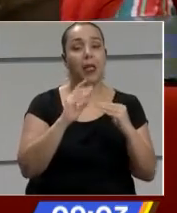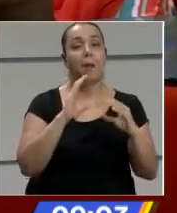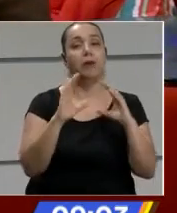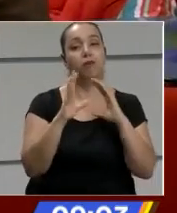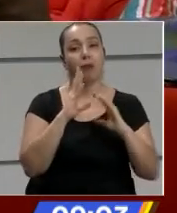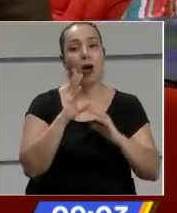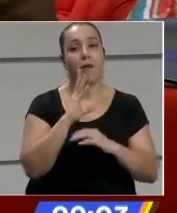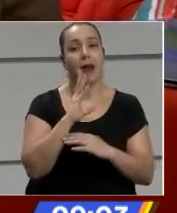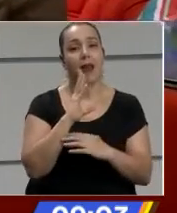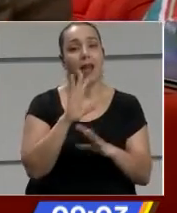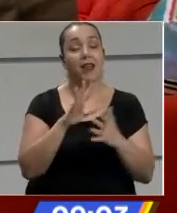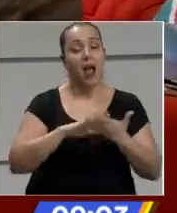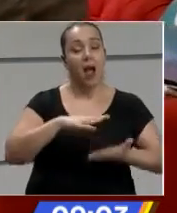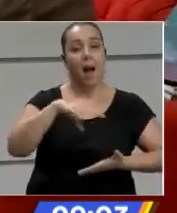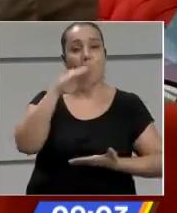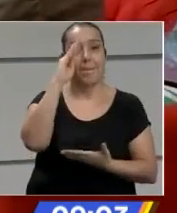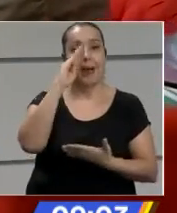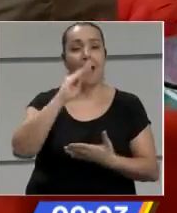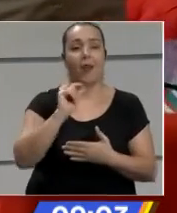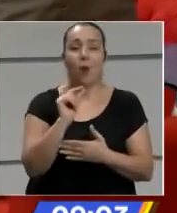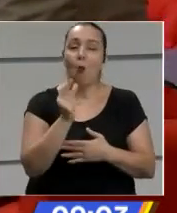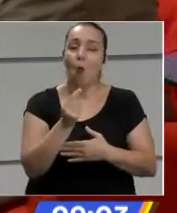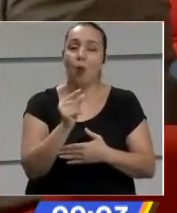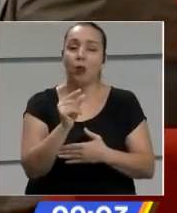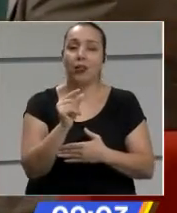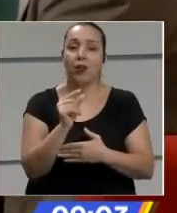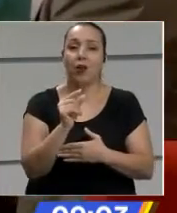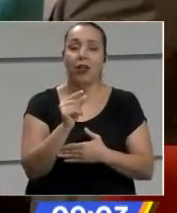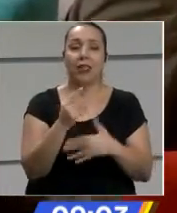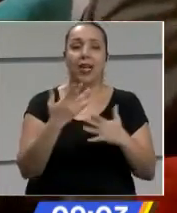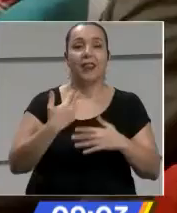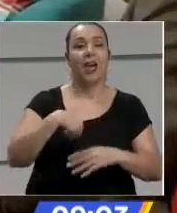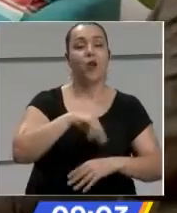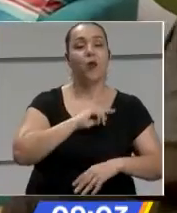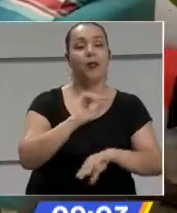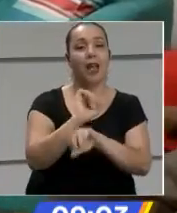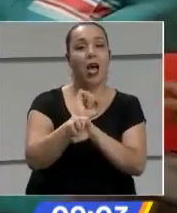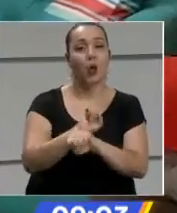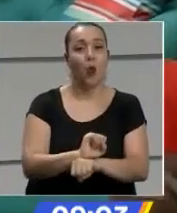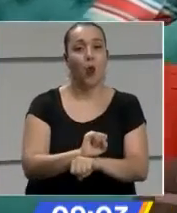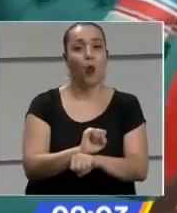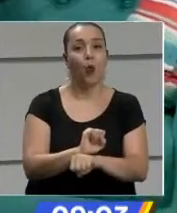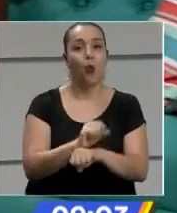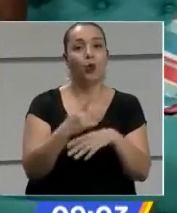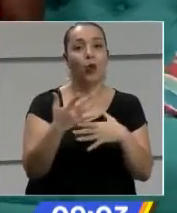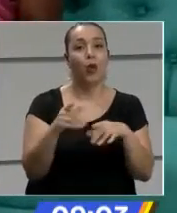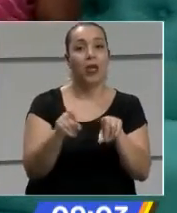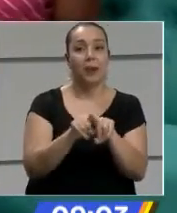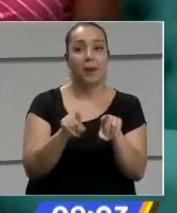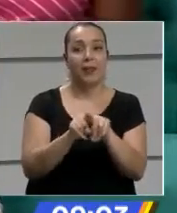conversar y a aprender un poquito sobre nuestra cultura de los hermanos